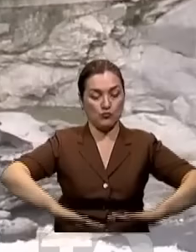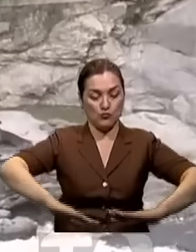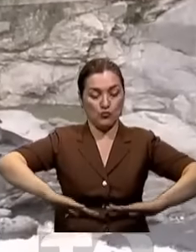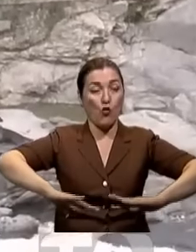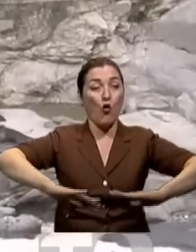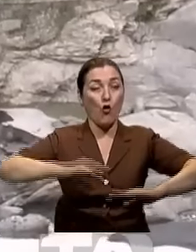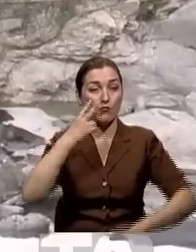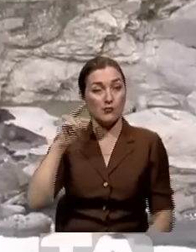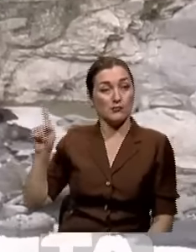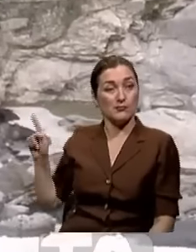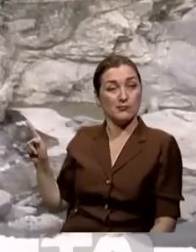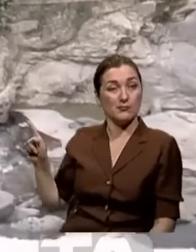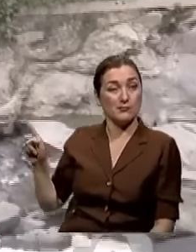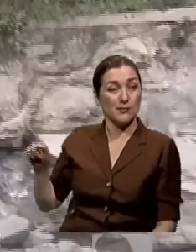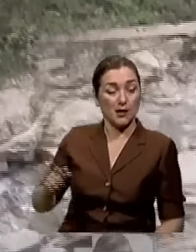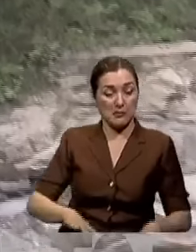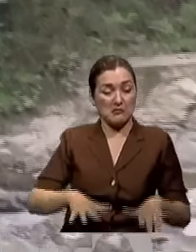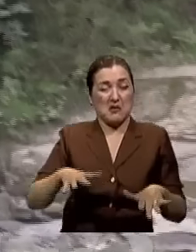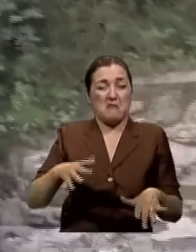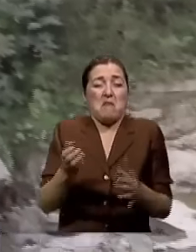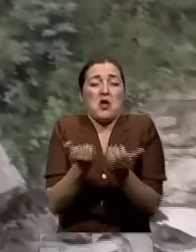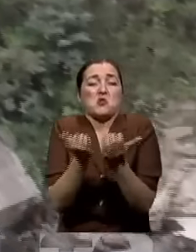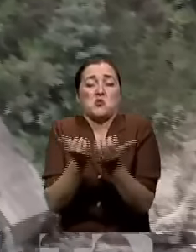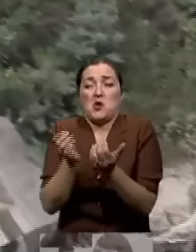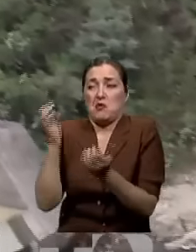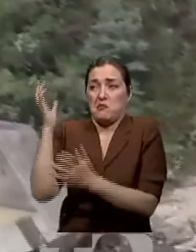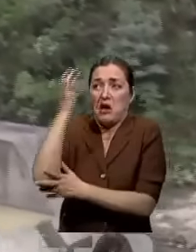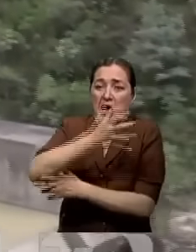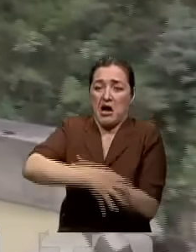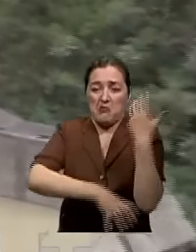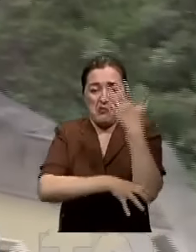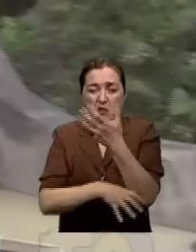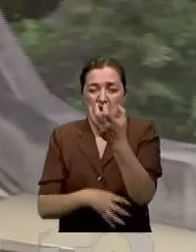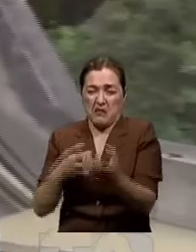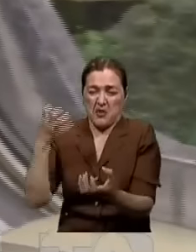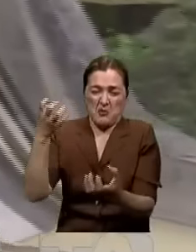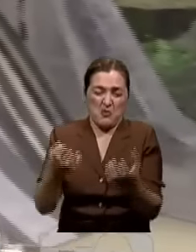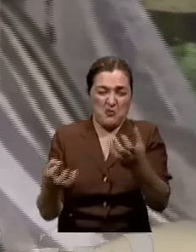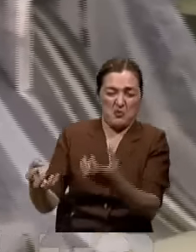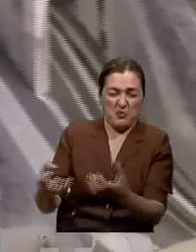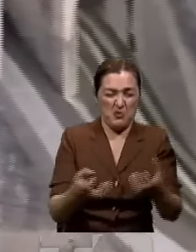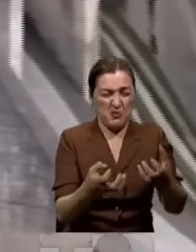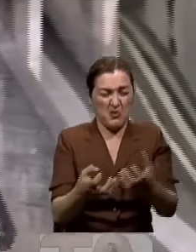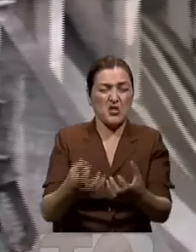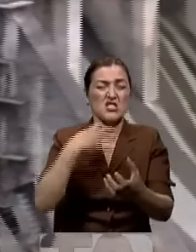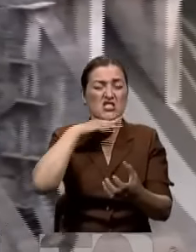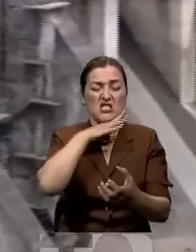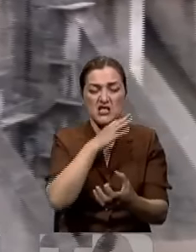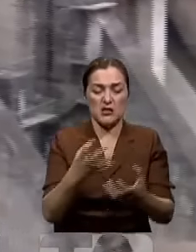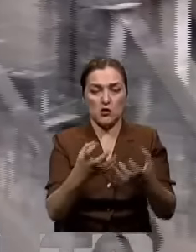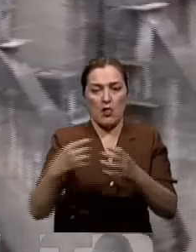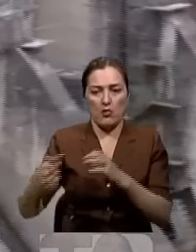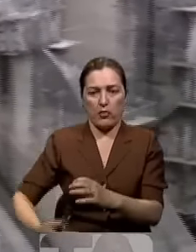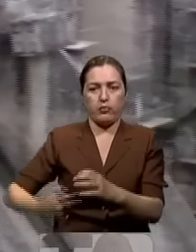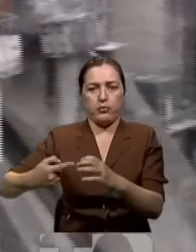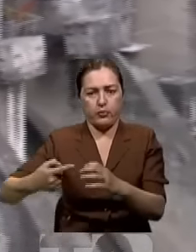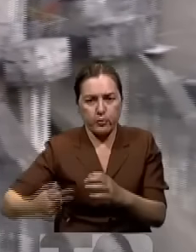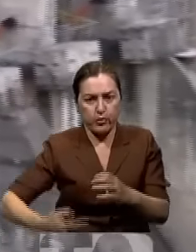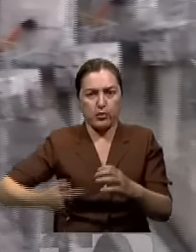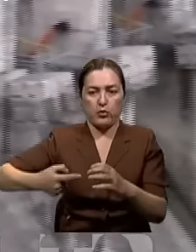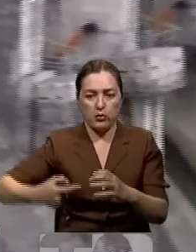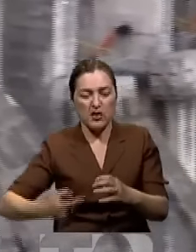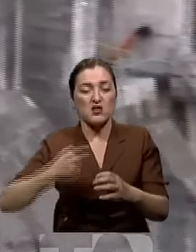en imágenes se llenó de sedimentos. Esto obligó a paralizar precisamente su funcionamiento para limpiar de